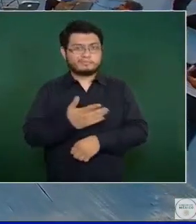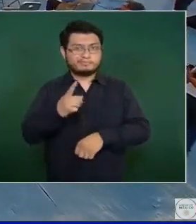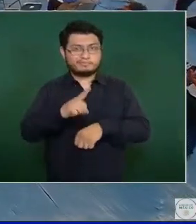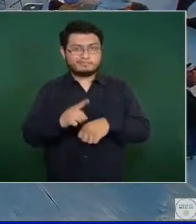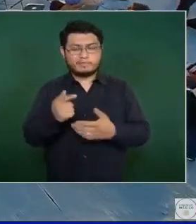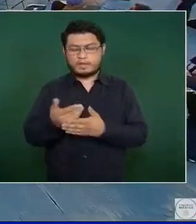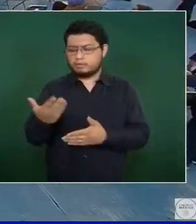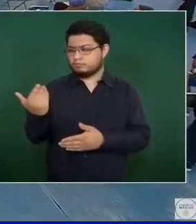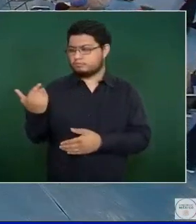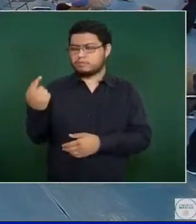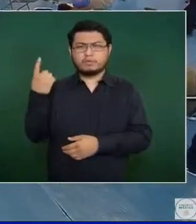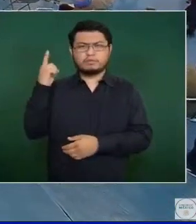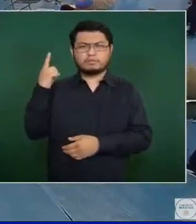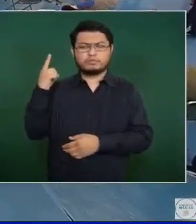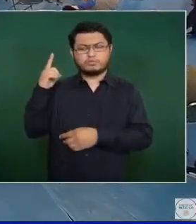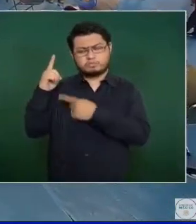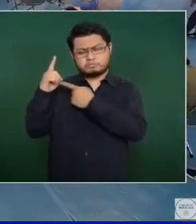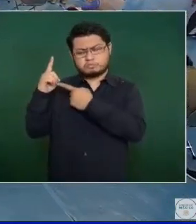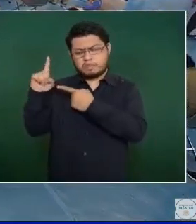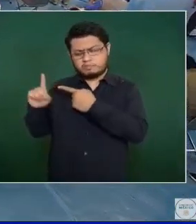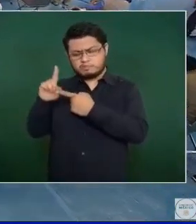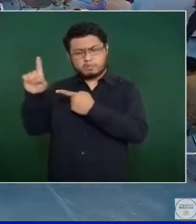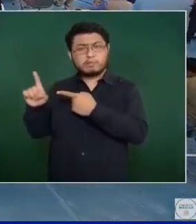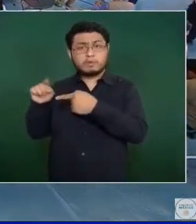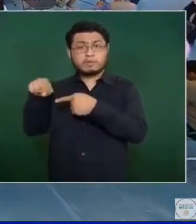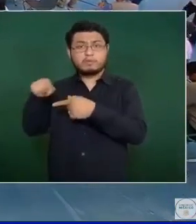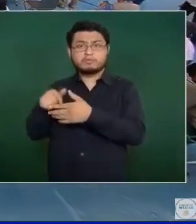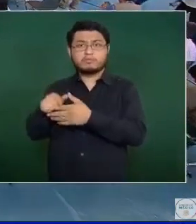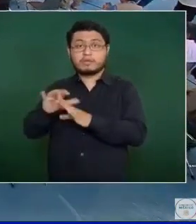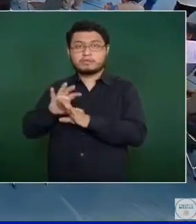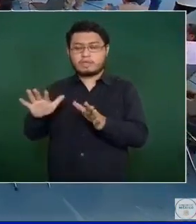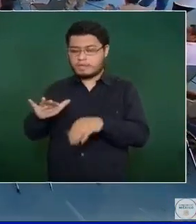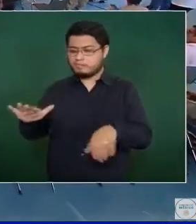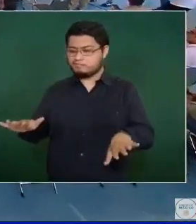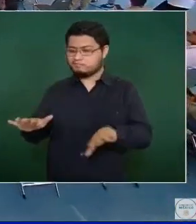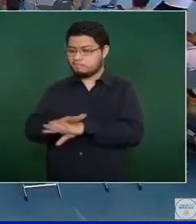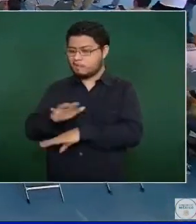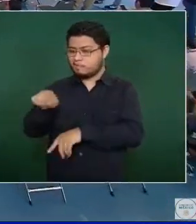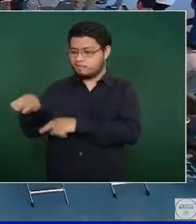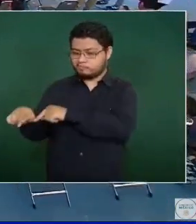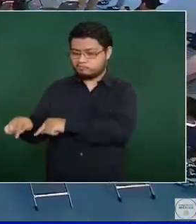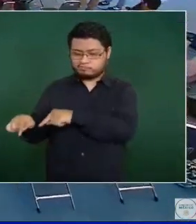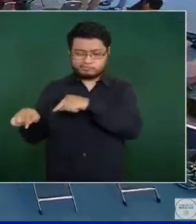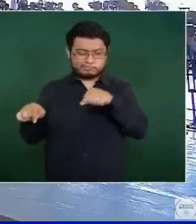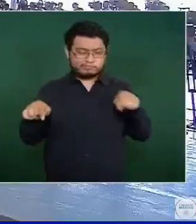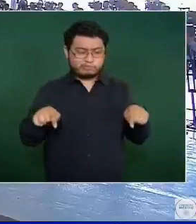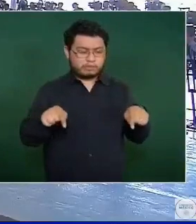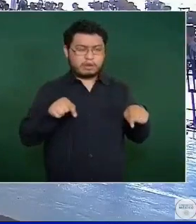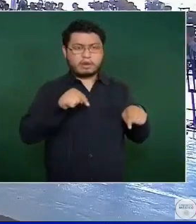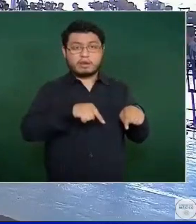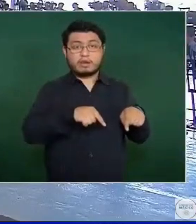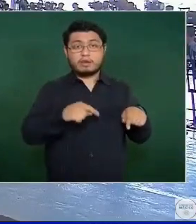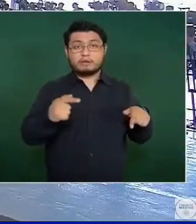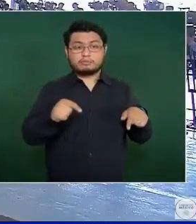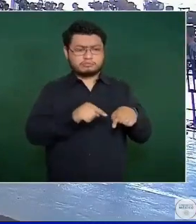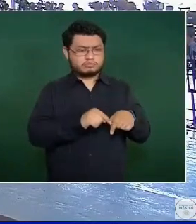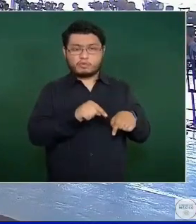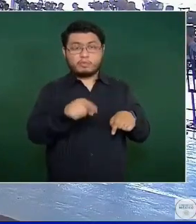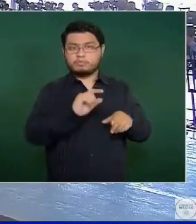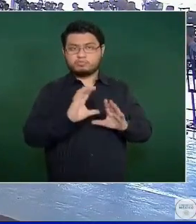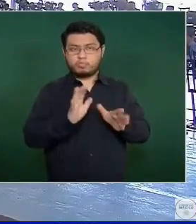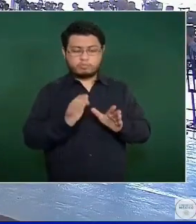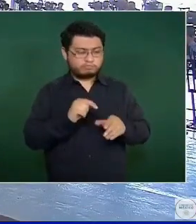ya se llegó la fecha. Por un lado, ya cambiaron la ruta, no va a llegar al hemiciclo a Juárez, sino al Monumento